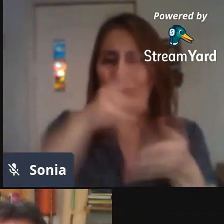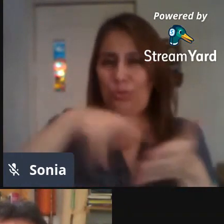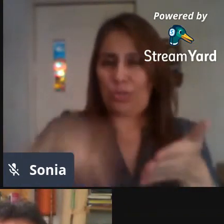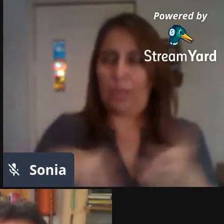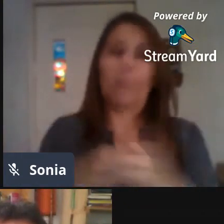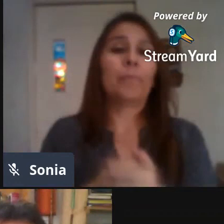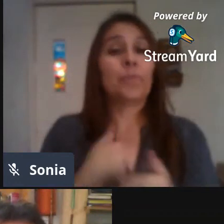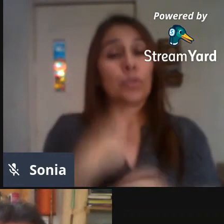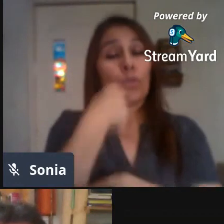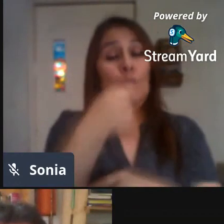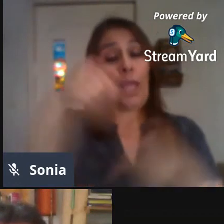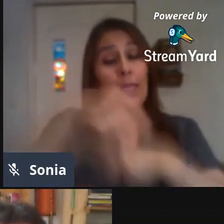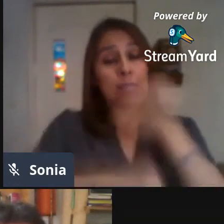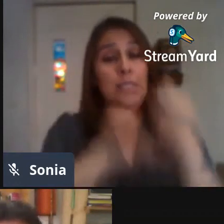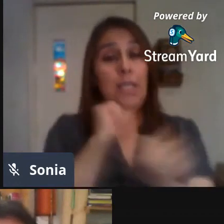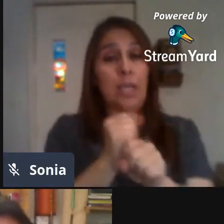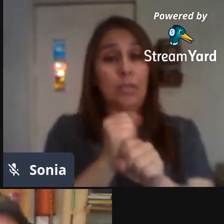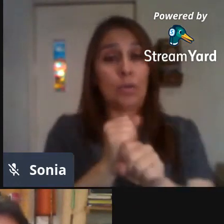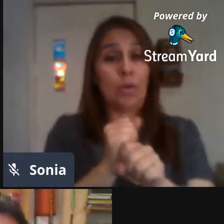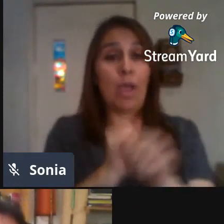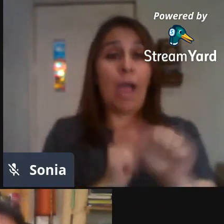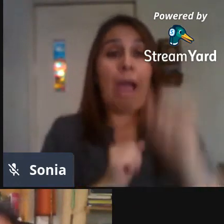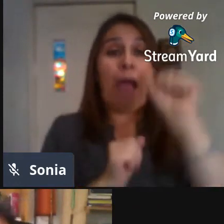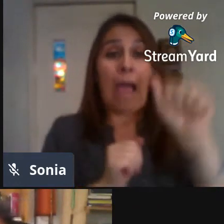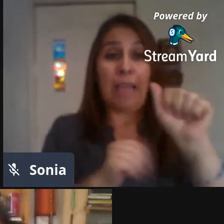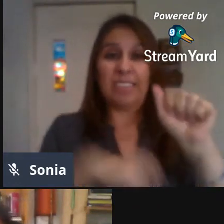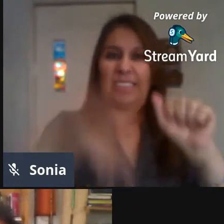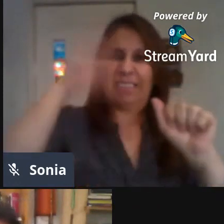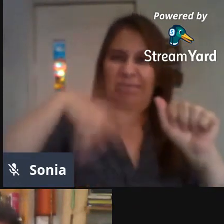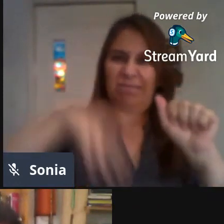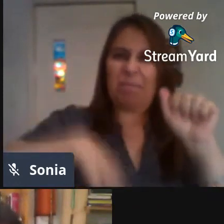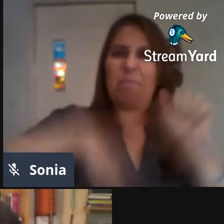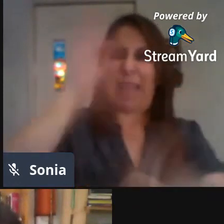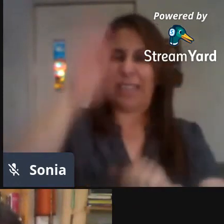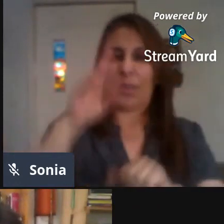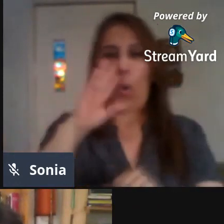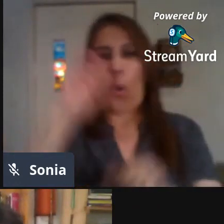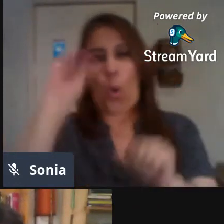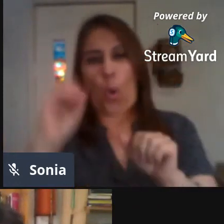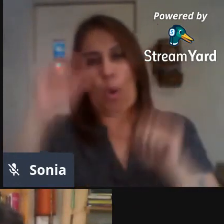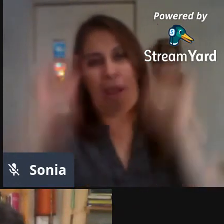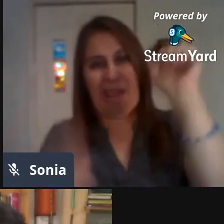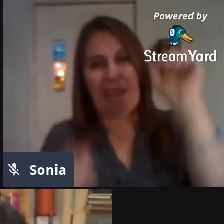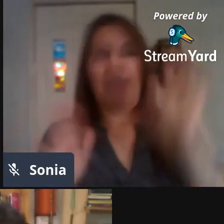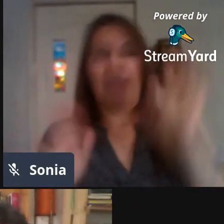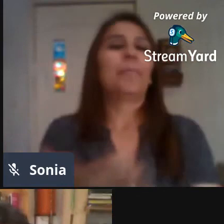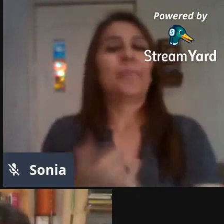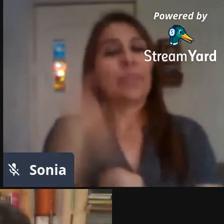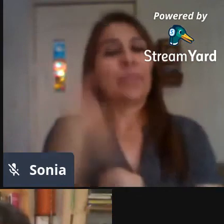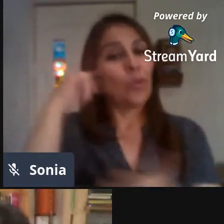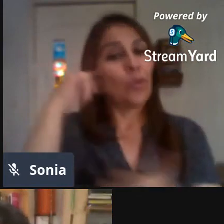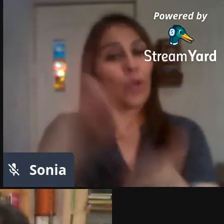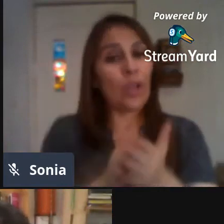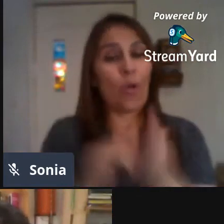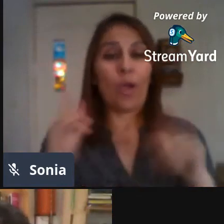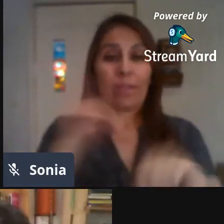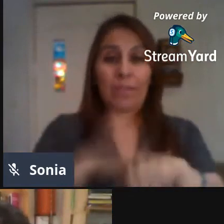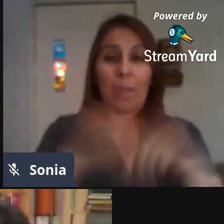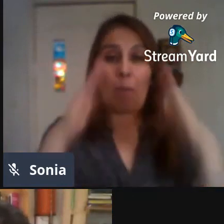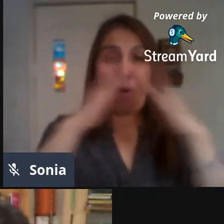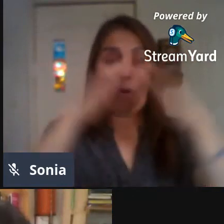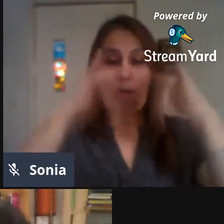leer más mujeres que hombres entonces en esta época de pandemia he estado en inversión feminista